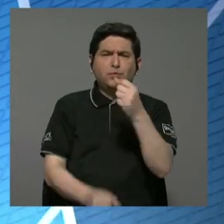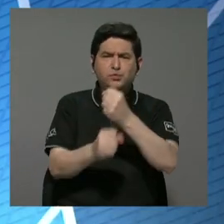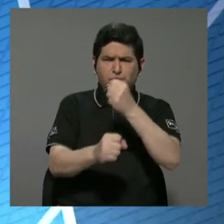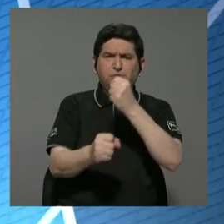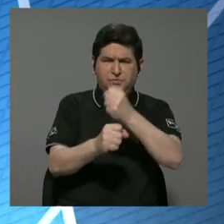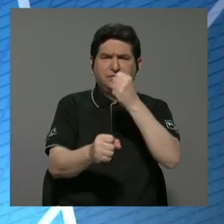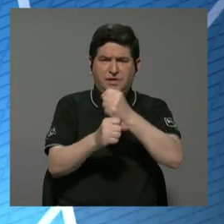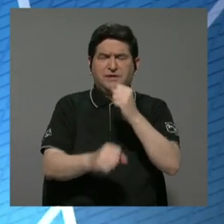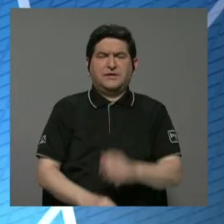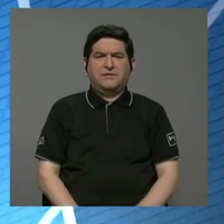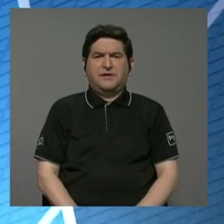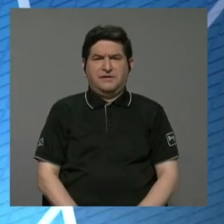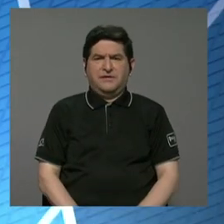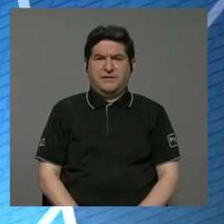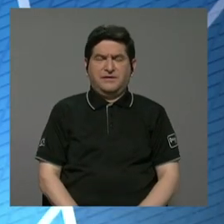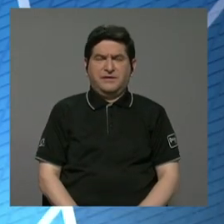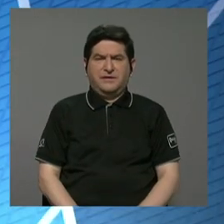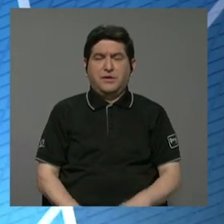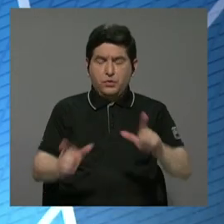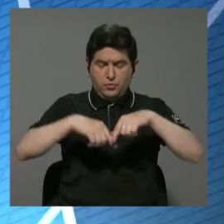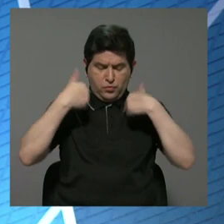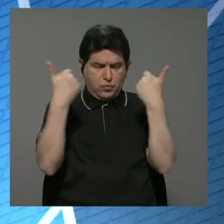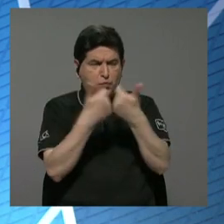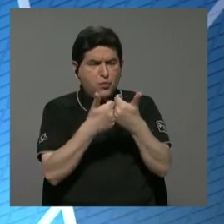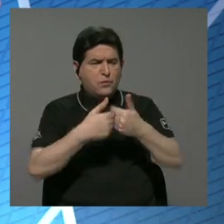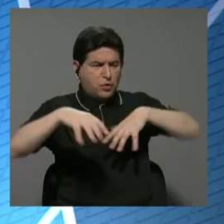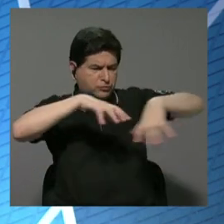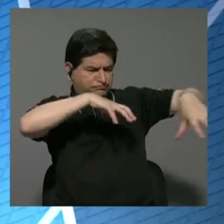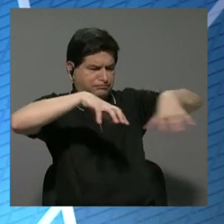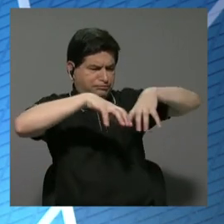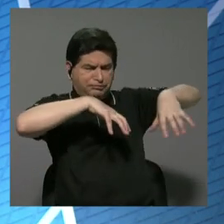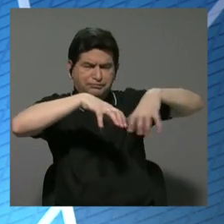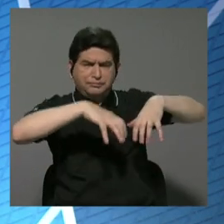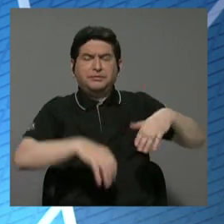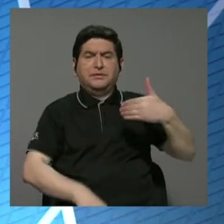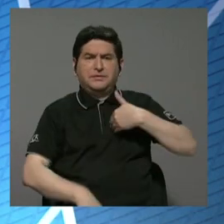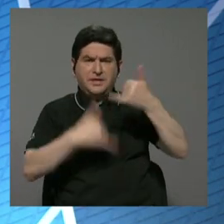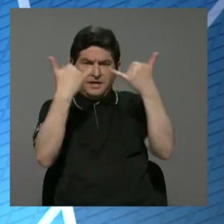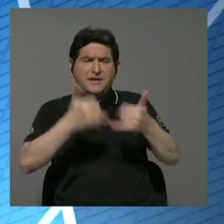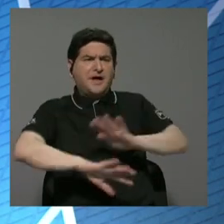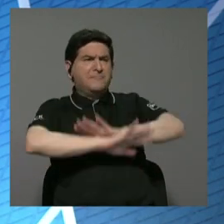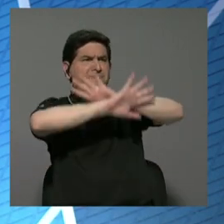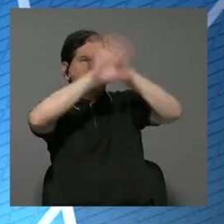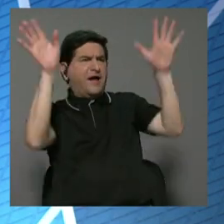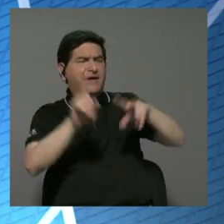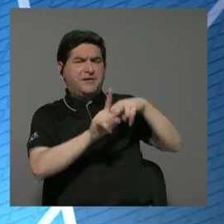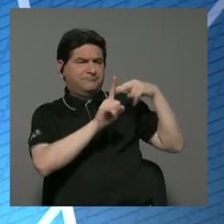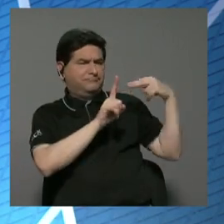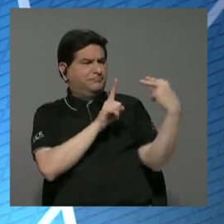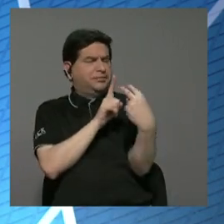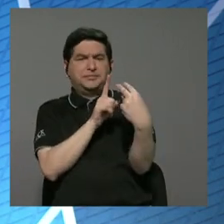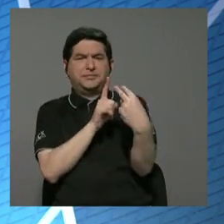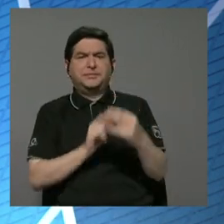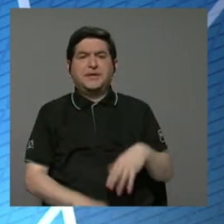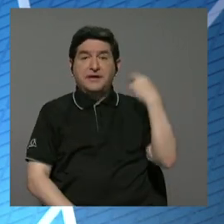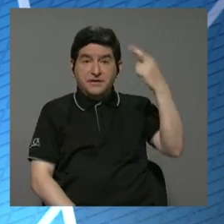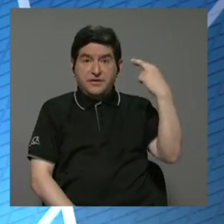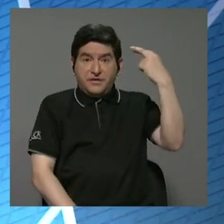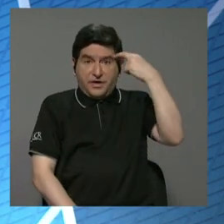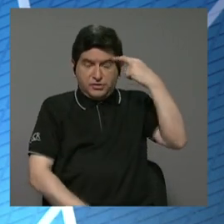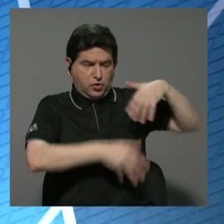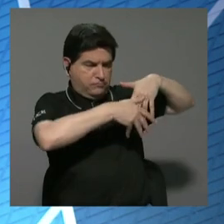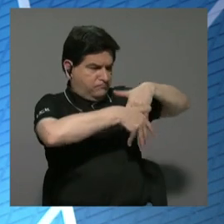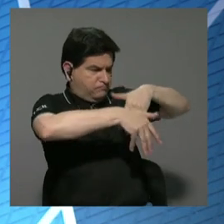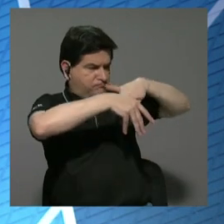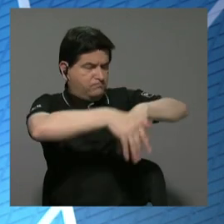trabajando con los grupos, la movilización, y tiene pues muy clara la perspectiva del porqué de la